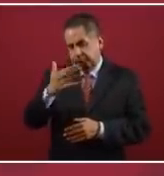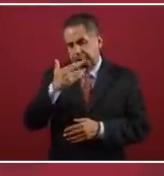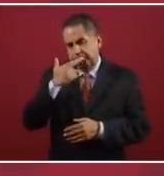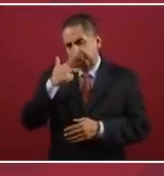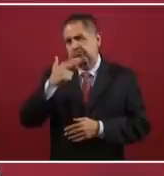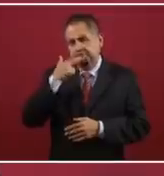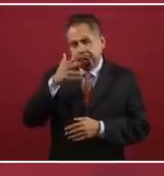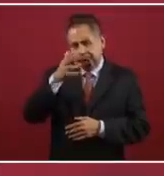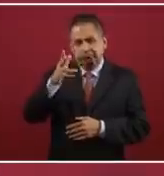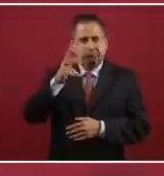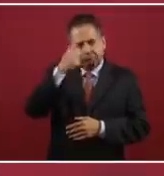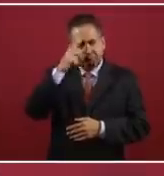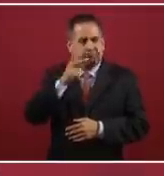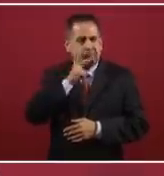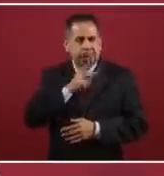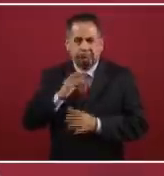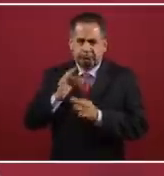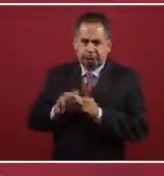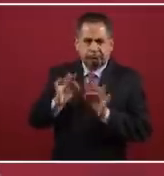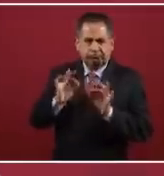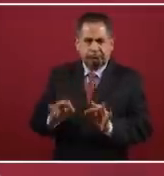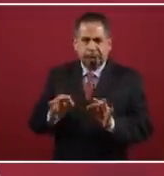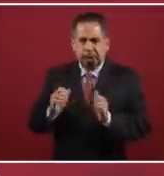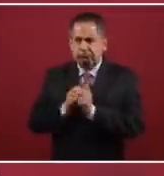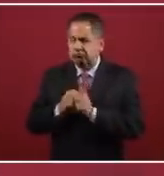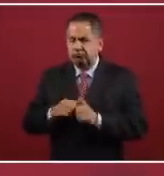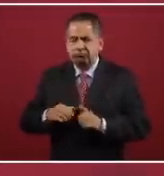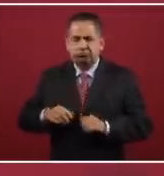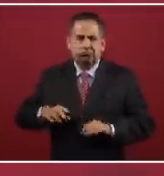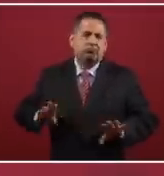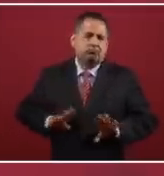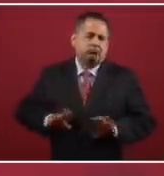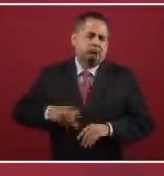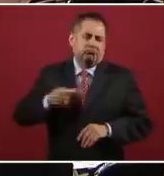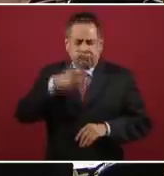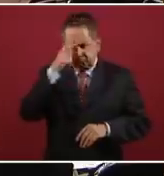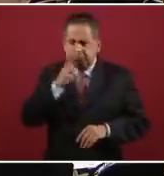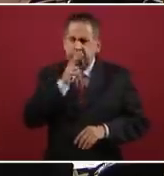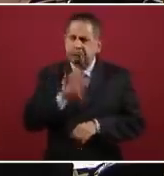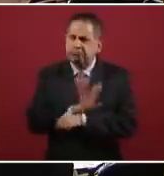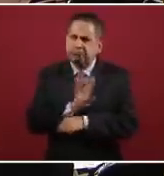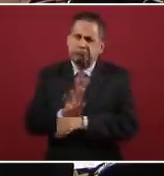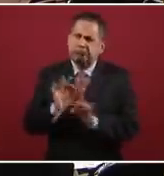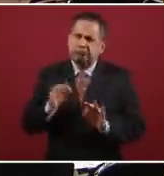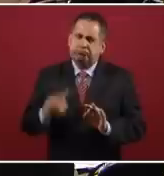de Pemex y del interés nacional.